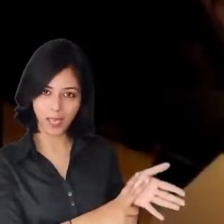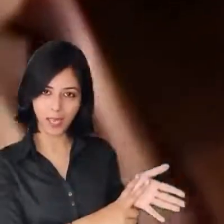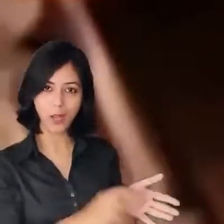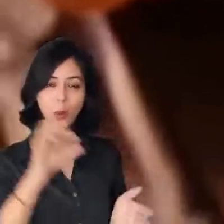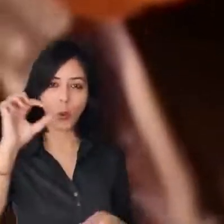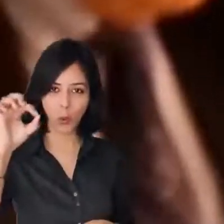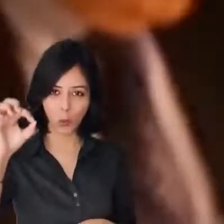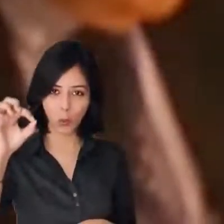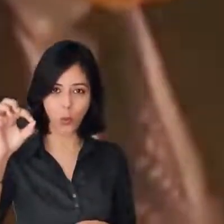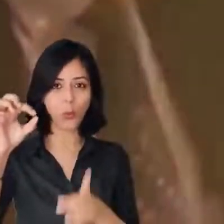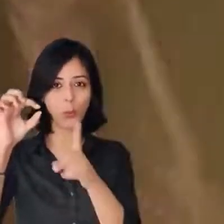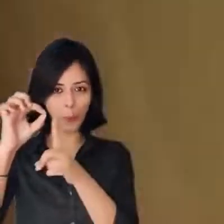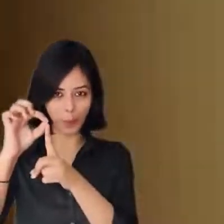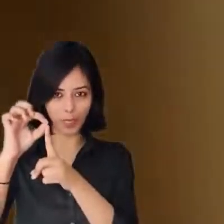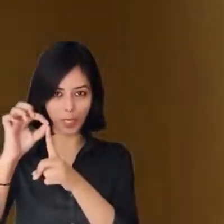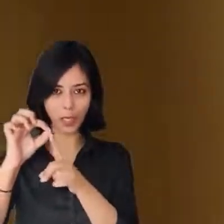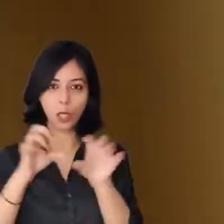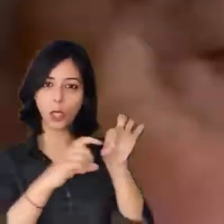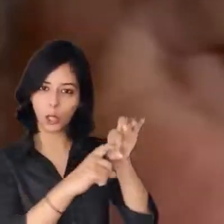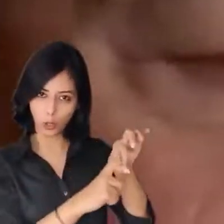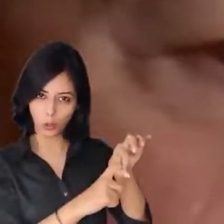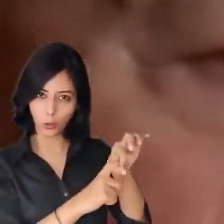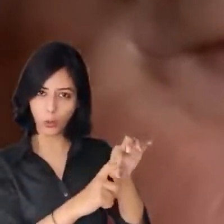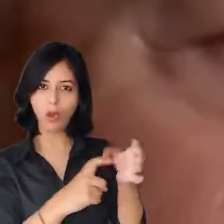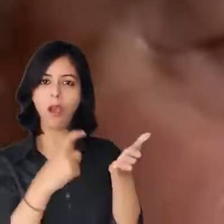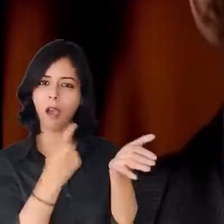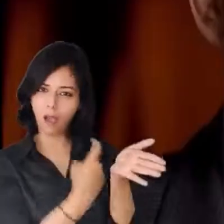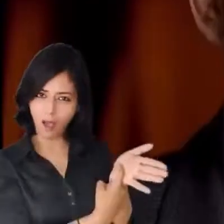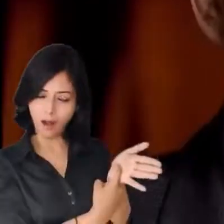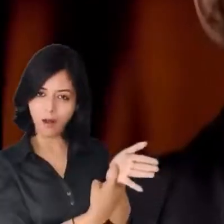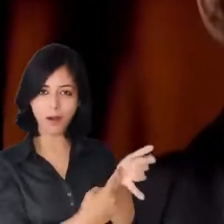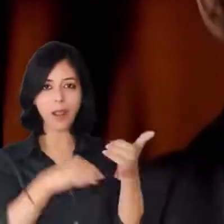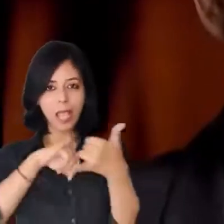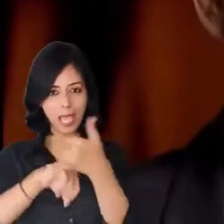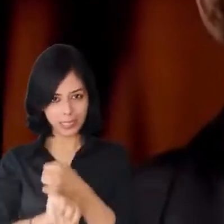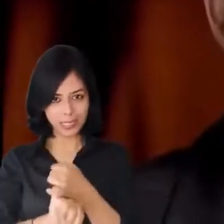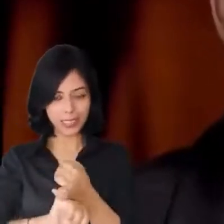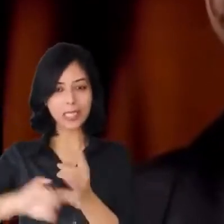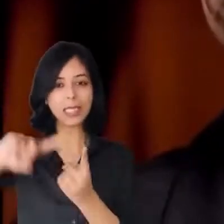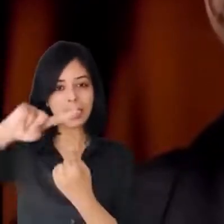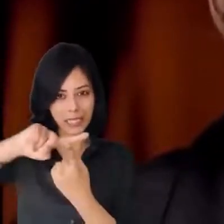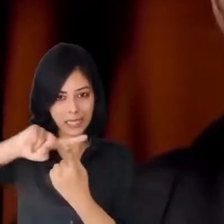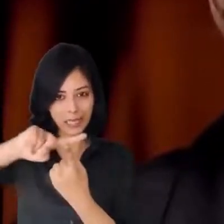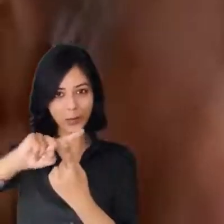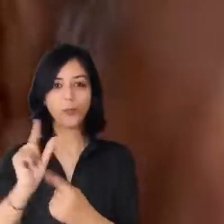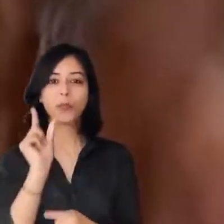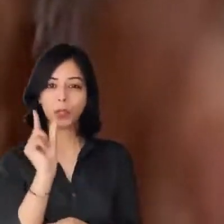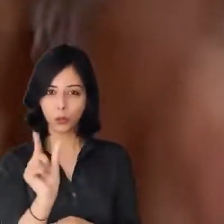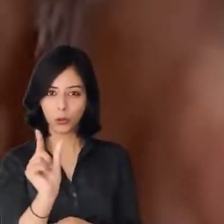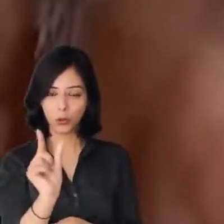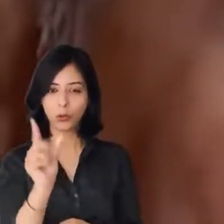concentrados en su misión. Estaba decidido a procurar que hiciéramos todo lo